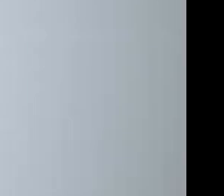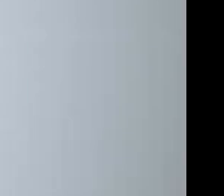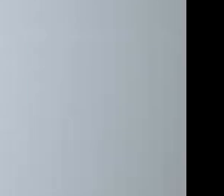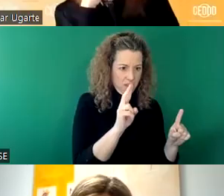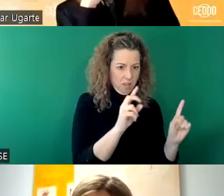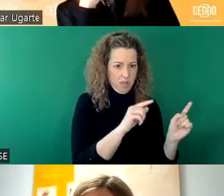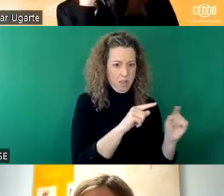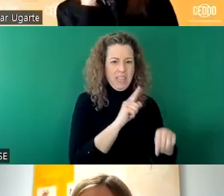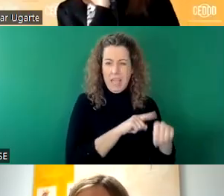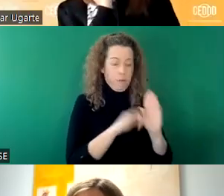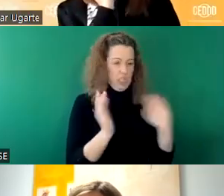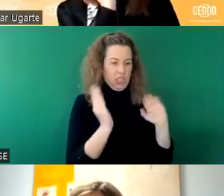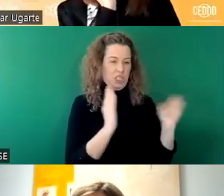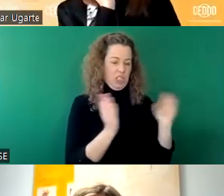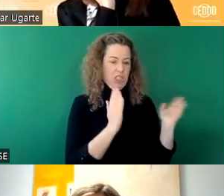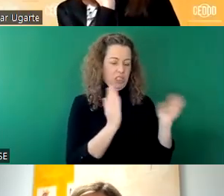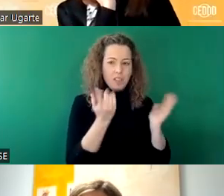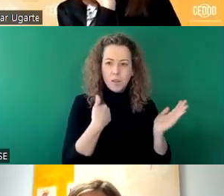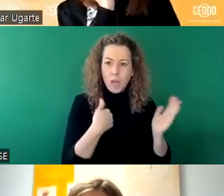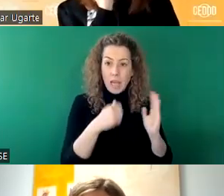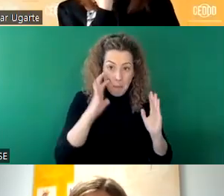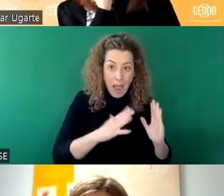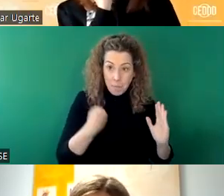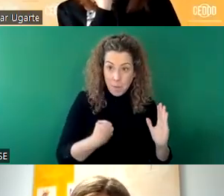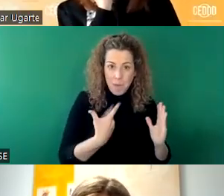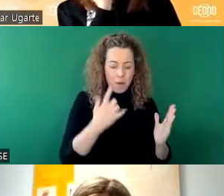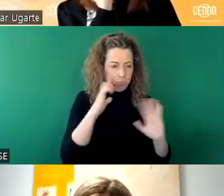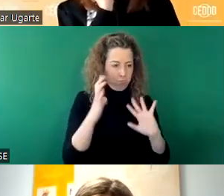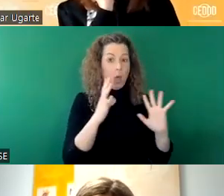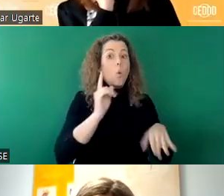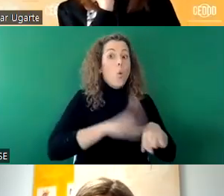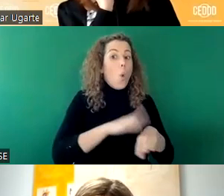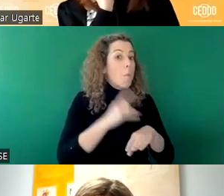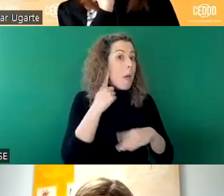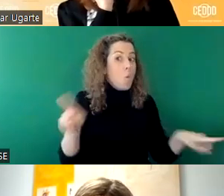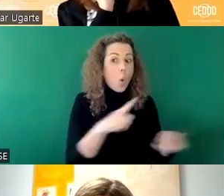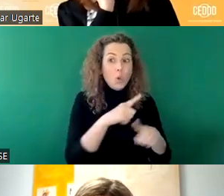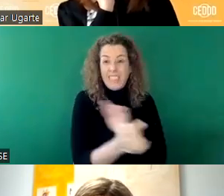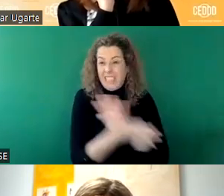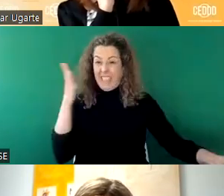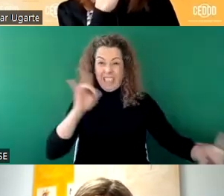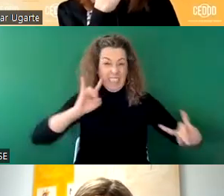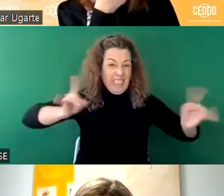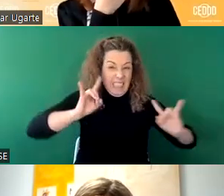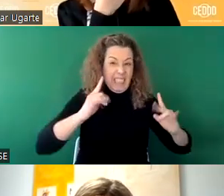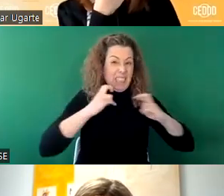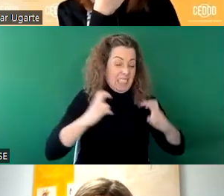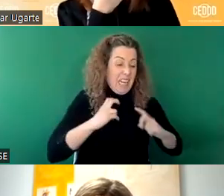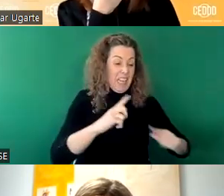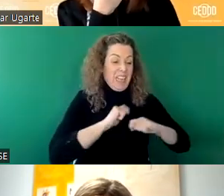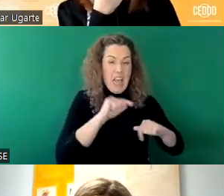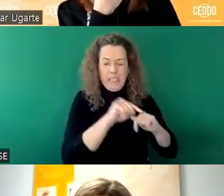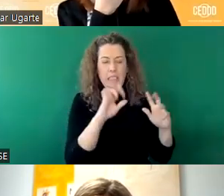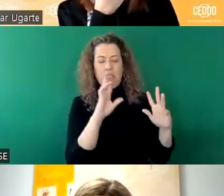el tiempo ocurre de manera distinta y es solamente por un cambio en la música, es decir, por un cambio de estado emocional que produce,